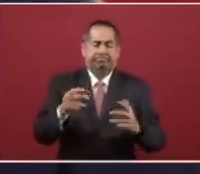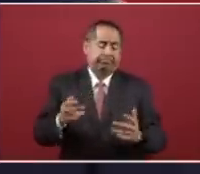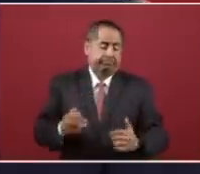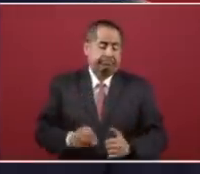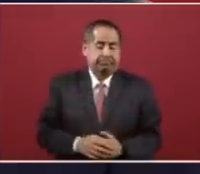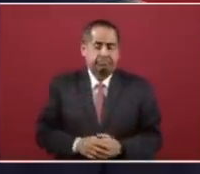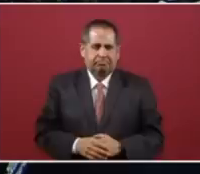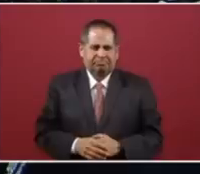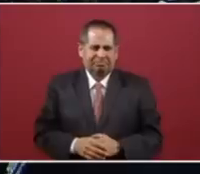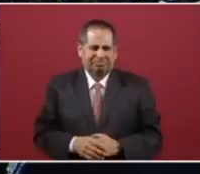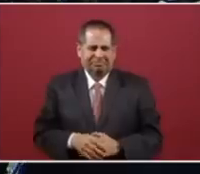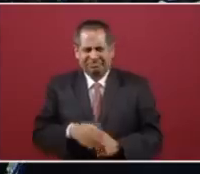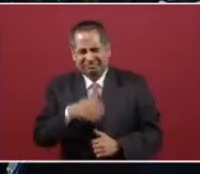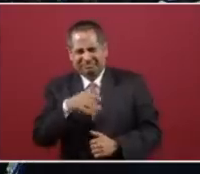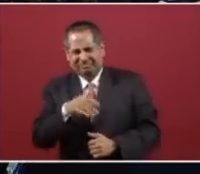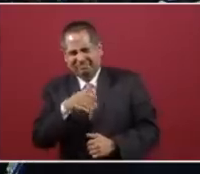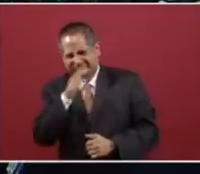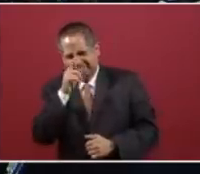buzzi